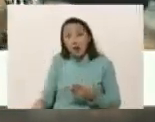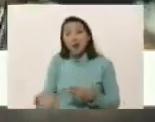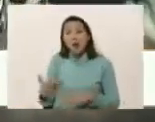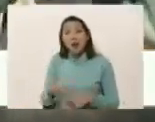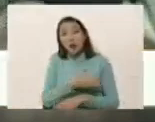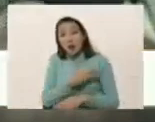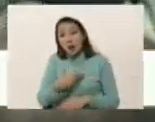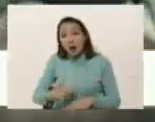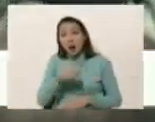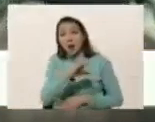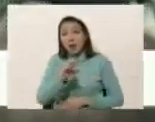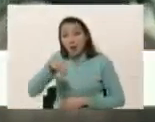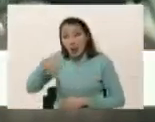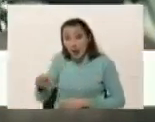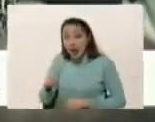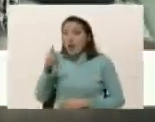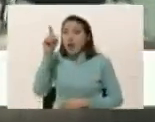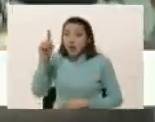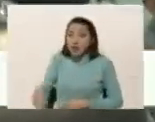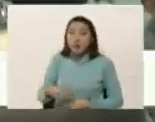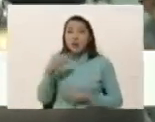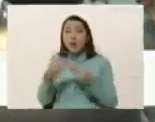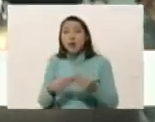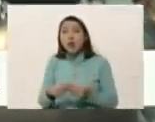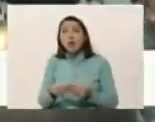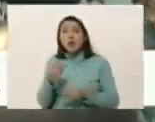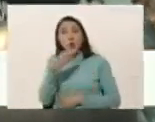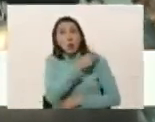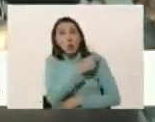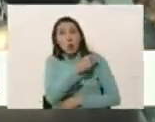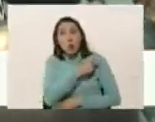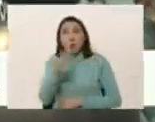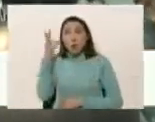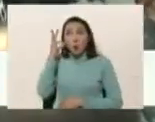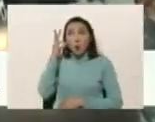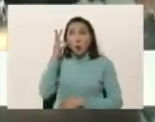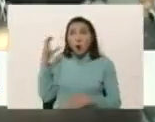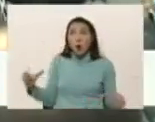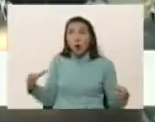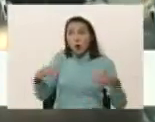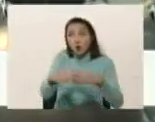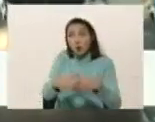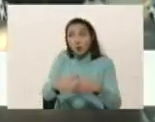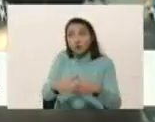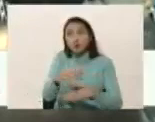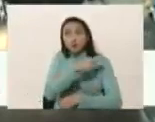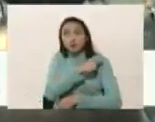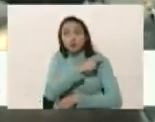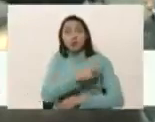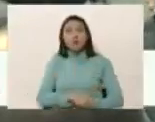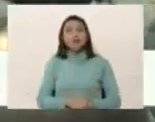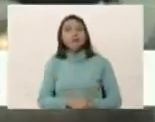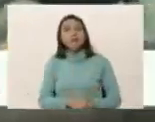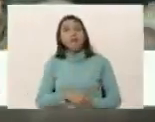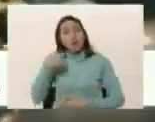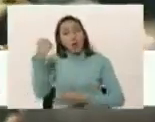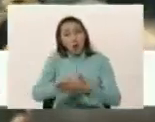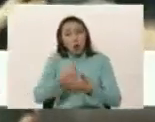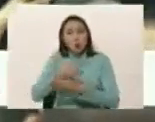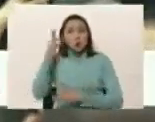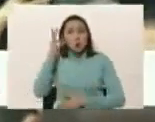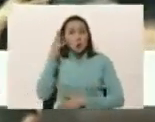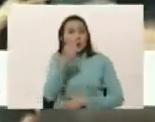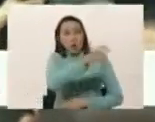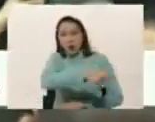expertas y además la directiva de la escuela feminista del sur argelia laya en nombre de las luchadoras